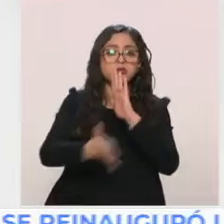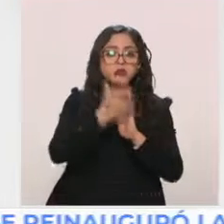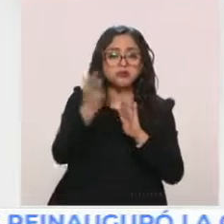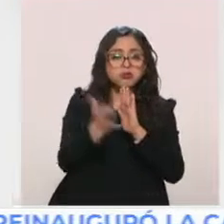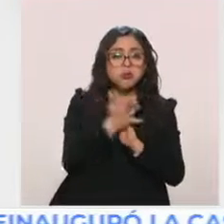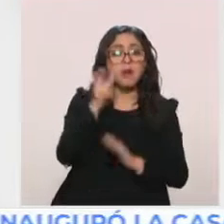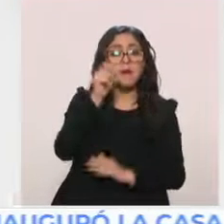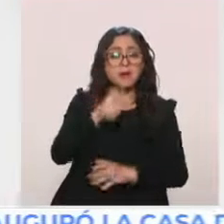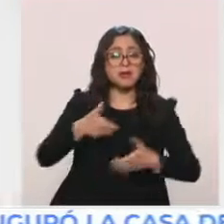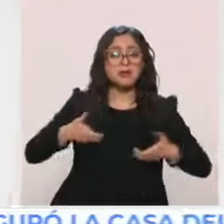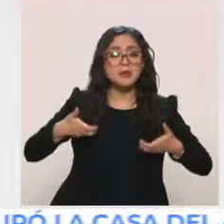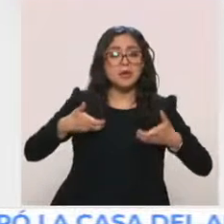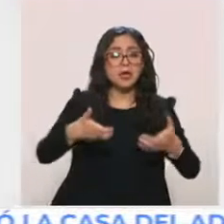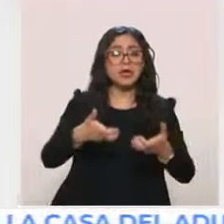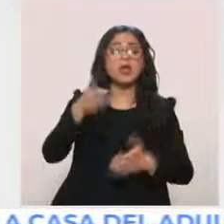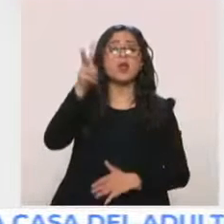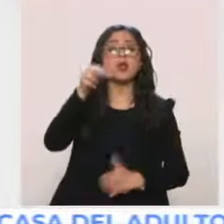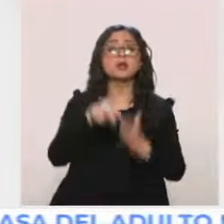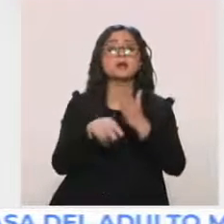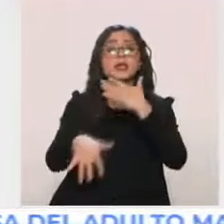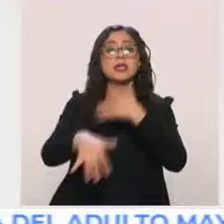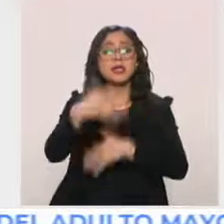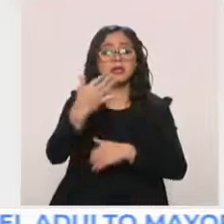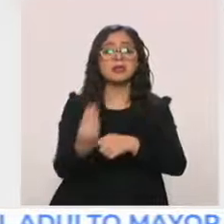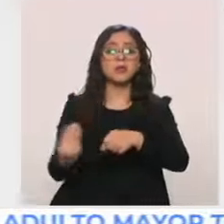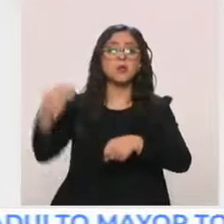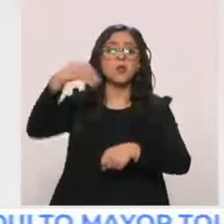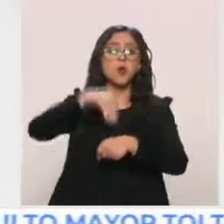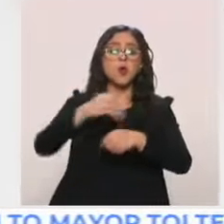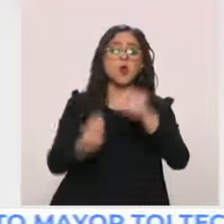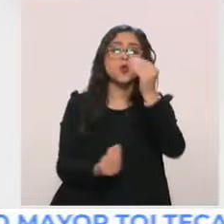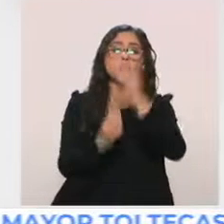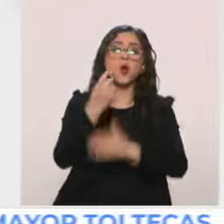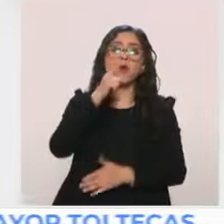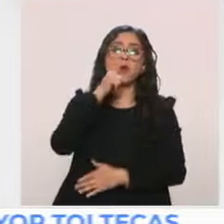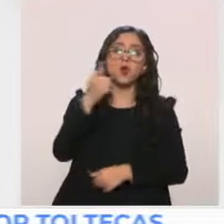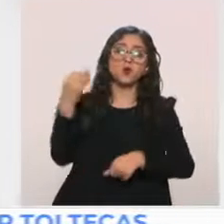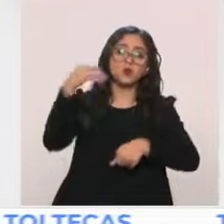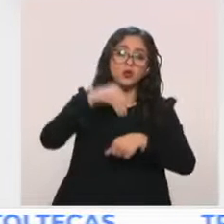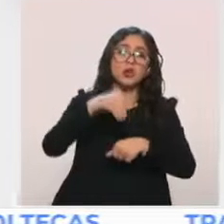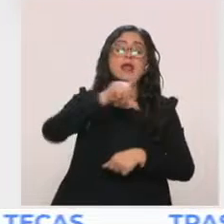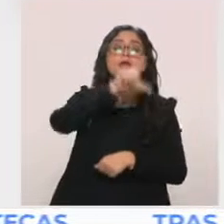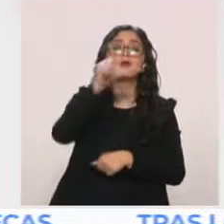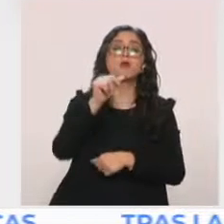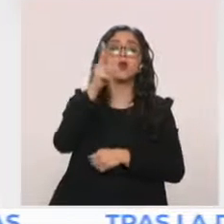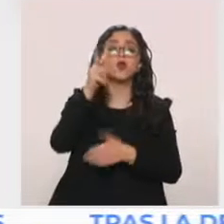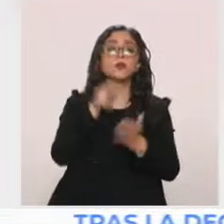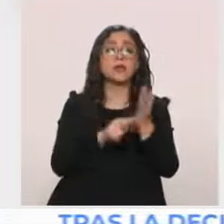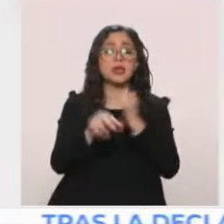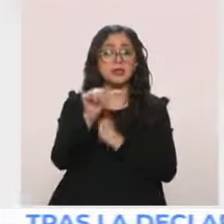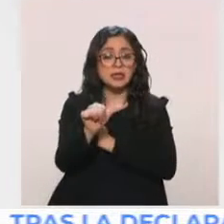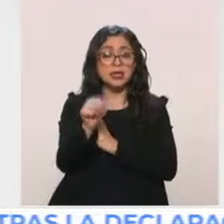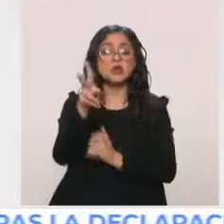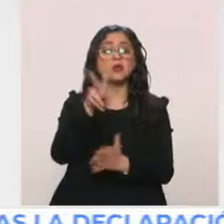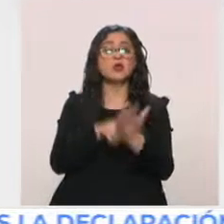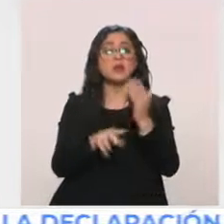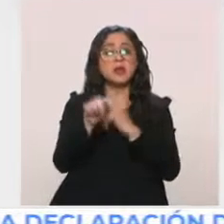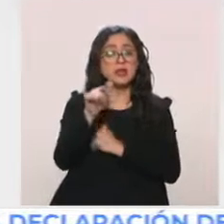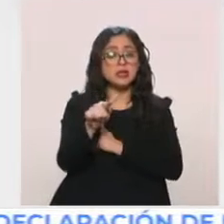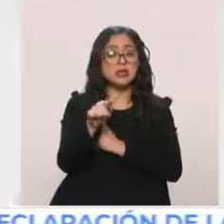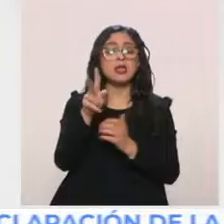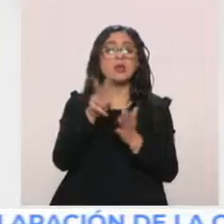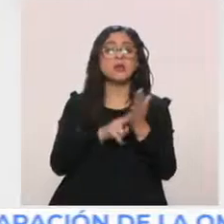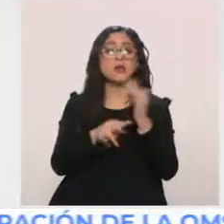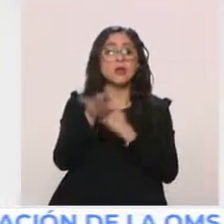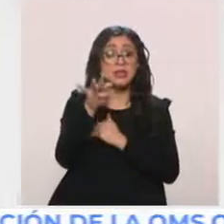lateral de la misma avenida. En 2015, colocar un nuevo alumbrado. Y 2016, 2017 y